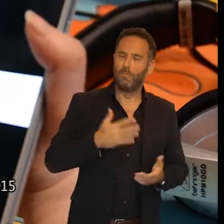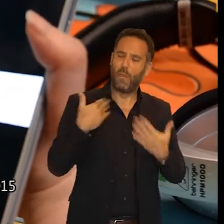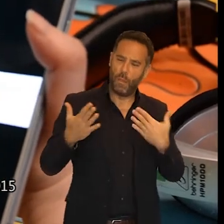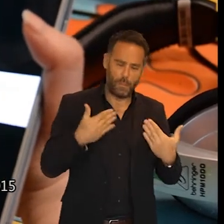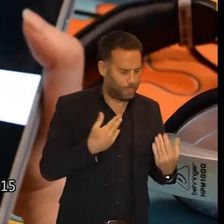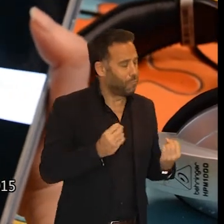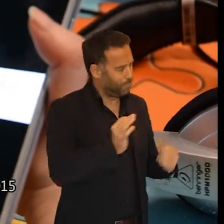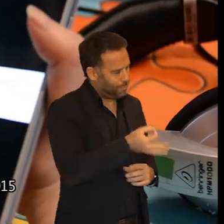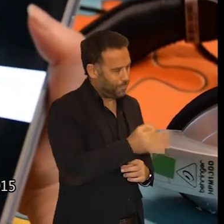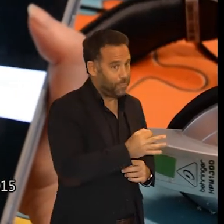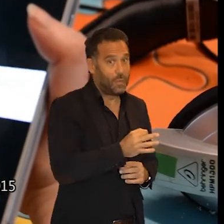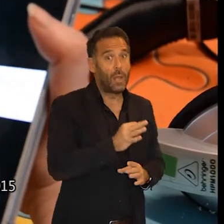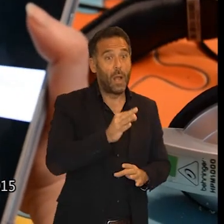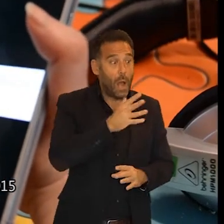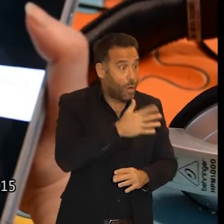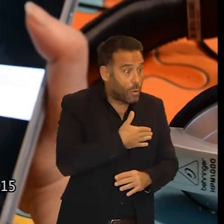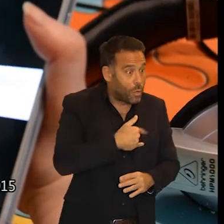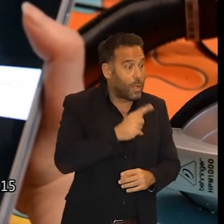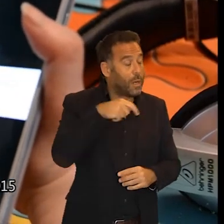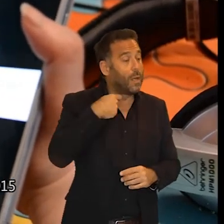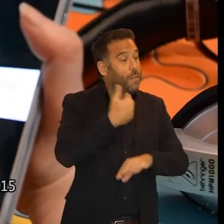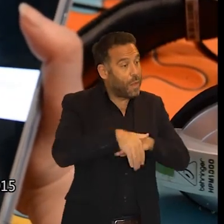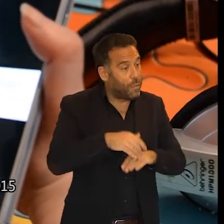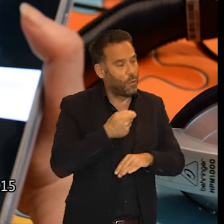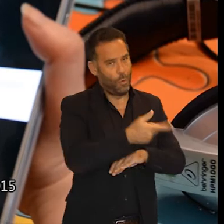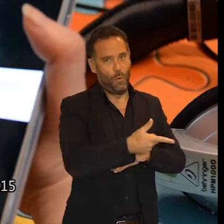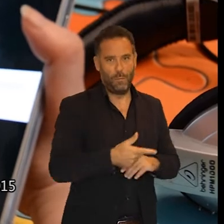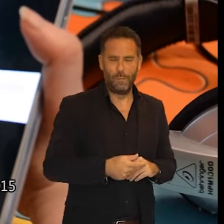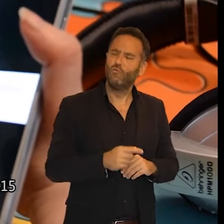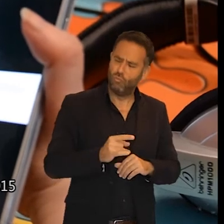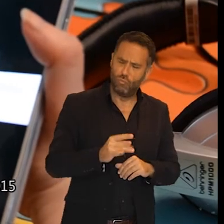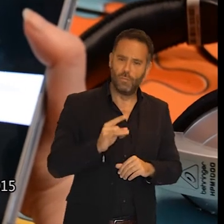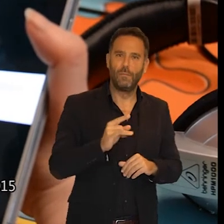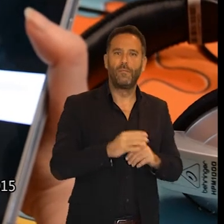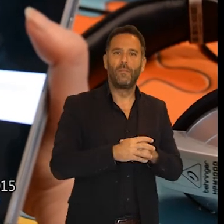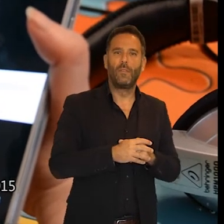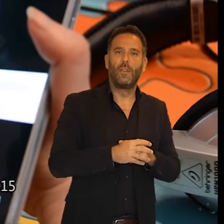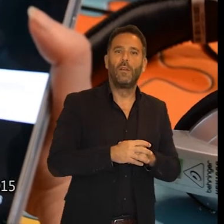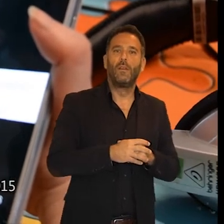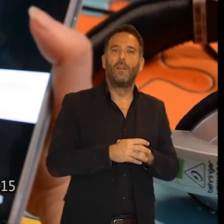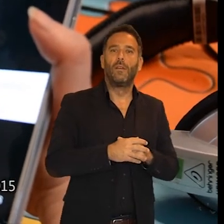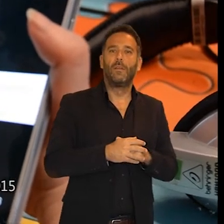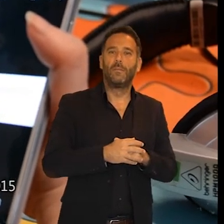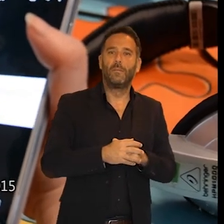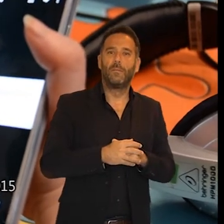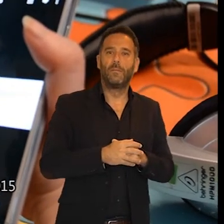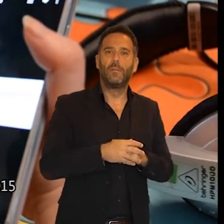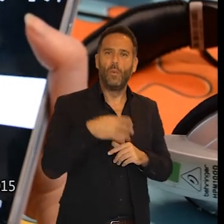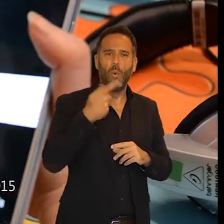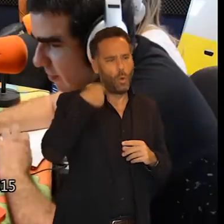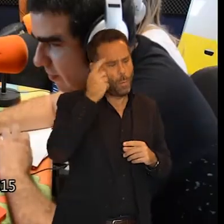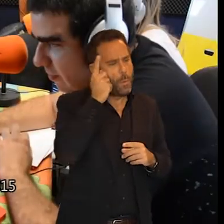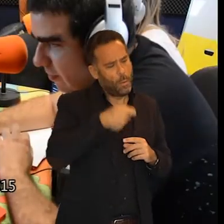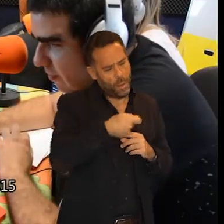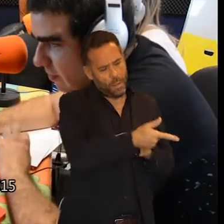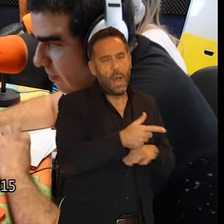Exactamente. Sí. Ahora sí que os paso la dieta. Ah, vale, estupendo. Pues sí, pues pásanoslo. Tengo aquí lo del triángulo. Que a mí me hace falta. Y este os lo paso. Pues sí, y,